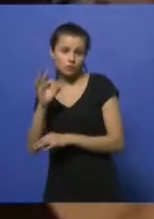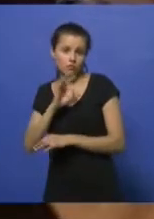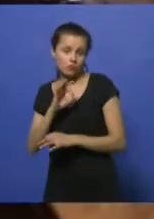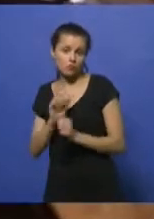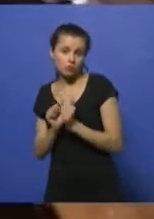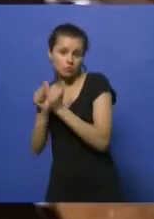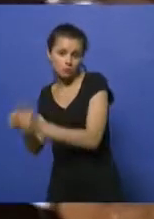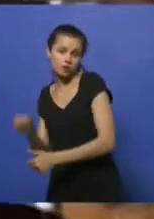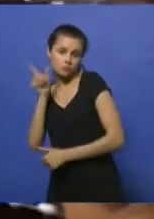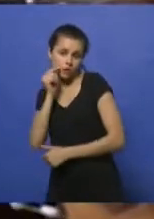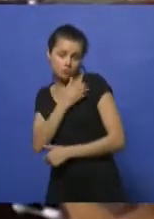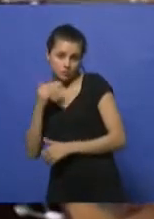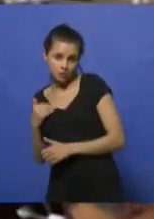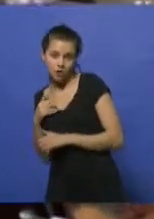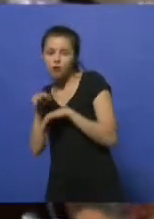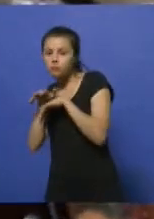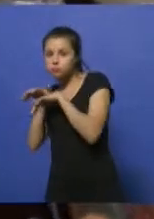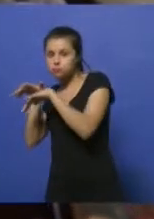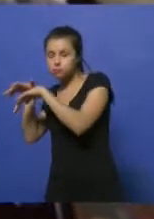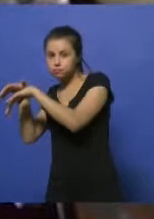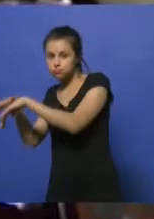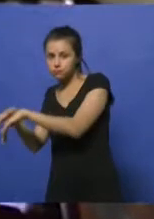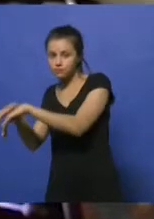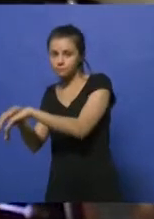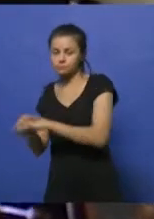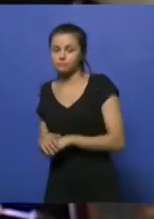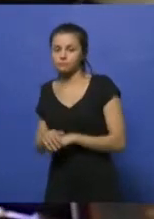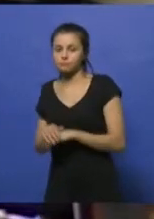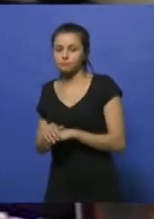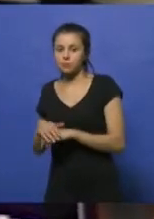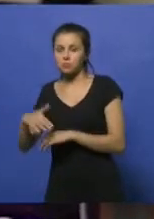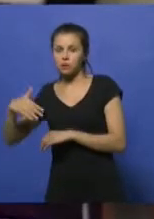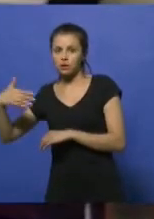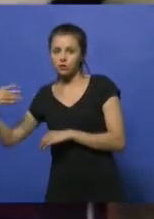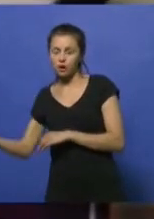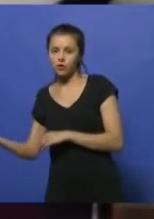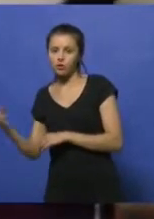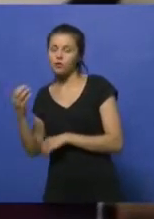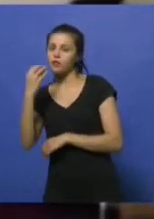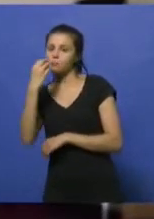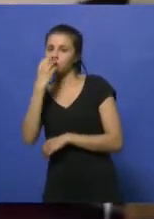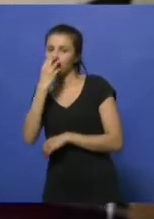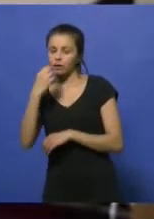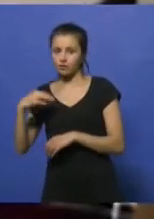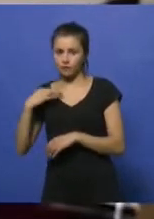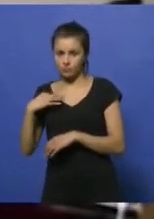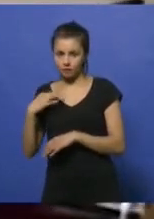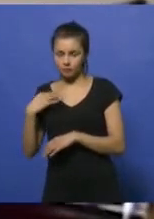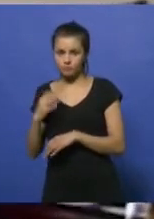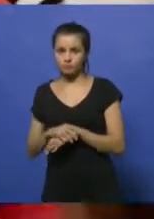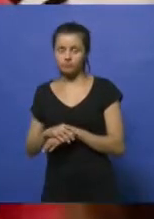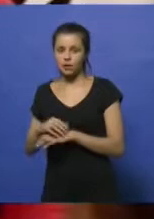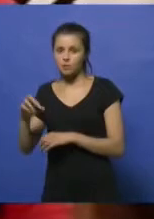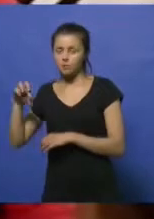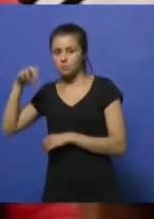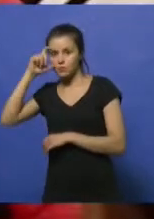por la familia, llenaron el espacio, por así decirlo, trasero, el que da para el lado del Parque de la Vida, en orientación hacia el Parque de la Vida, con Luis Pesetti,